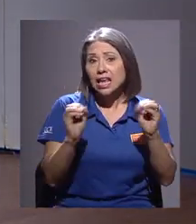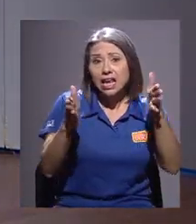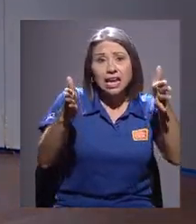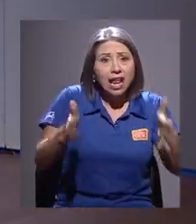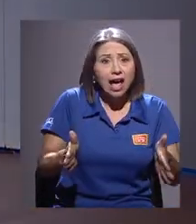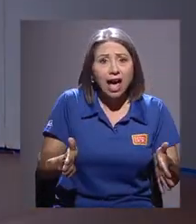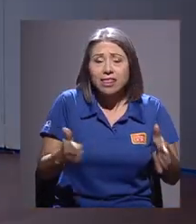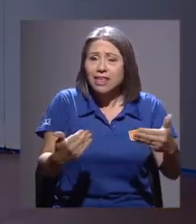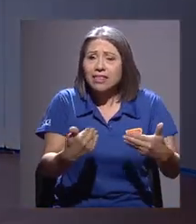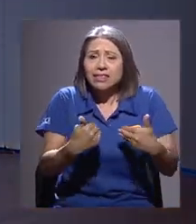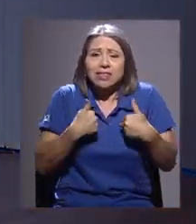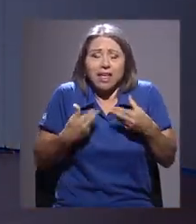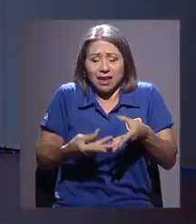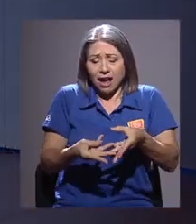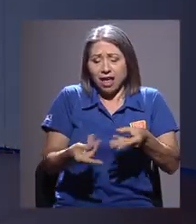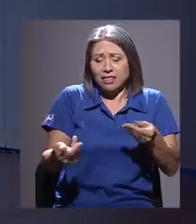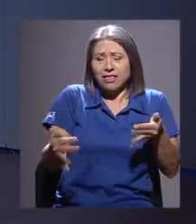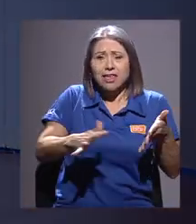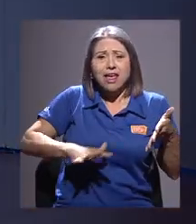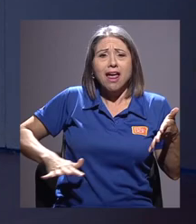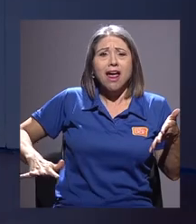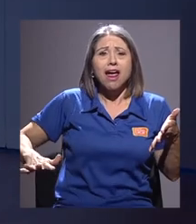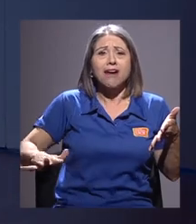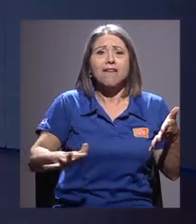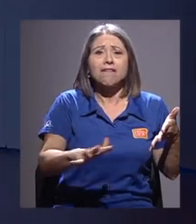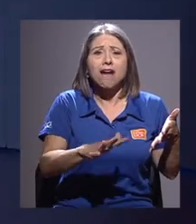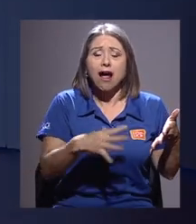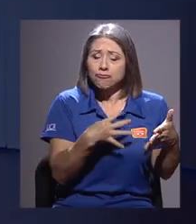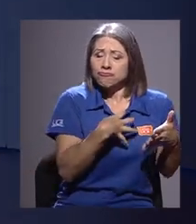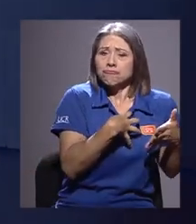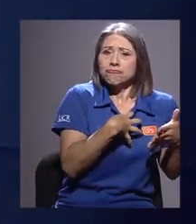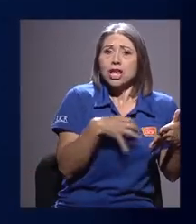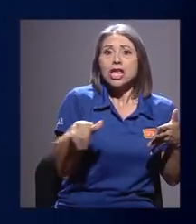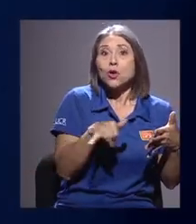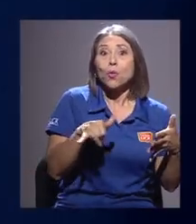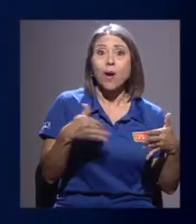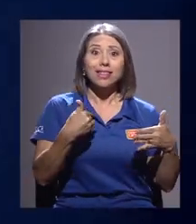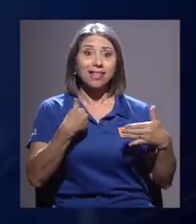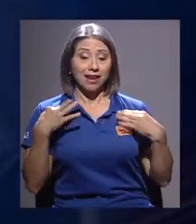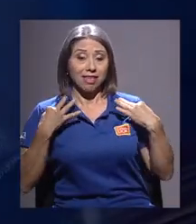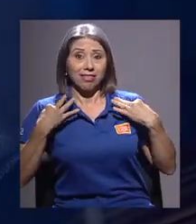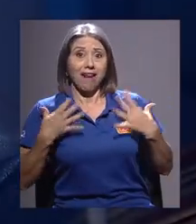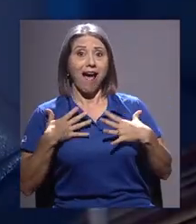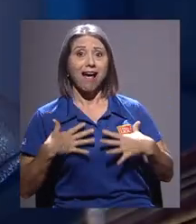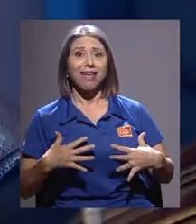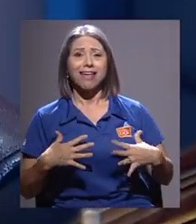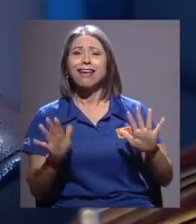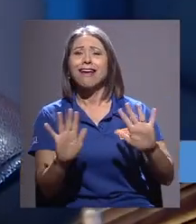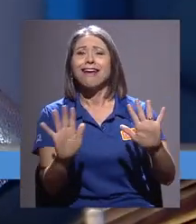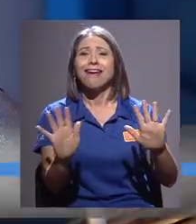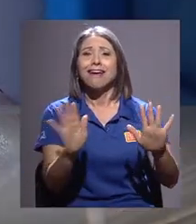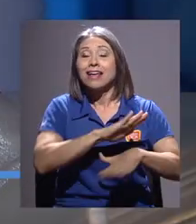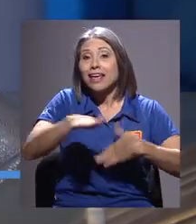tierra como se tiene traje, que todos tengan